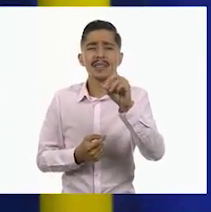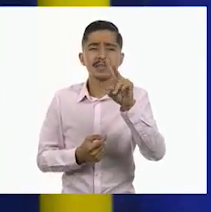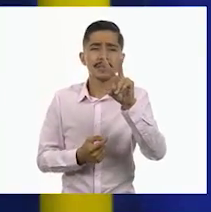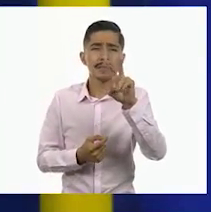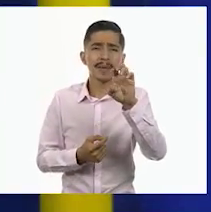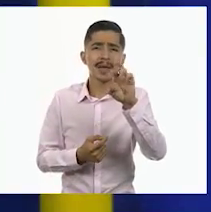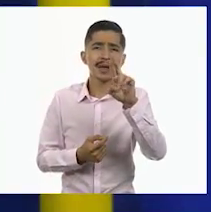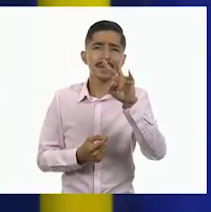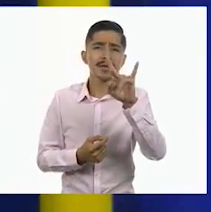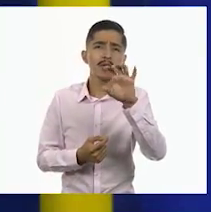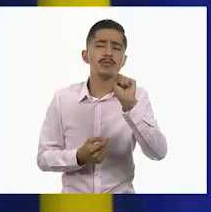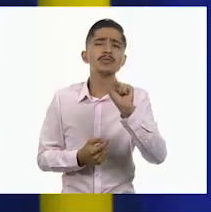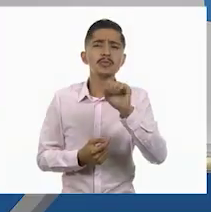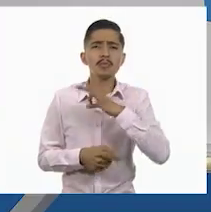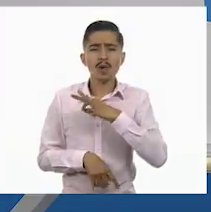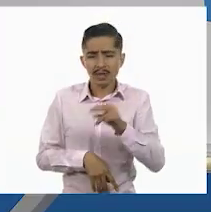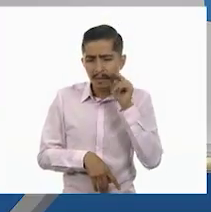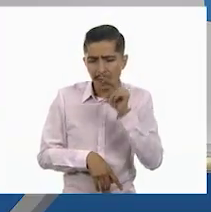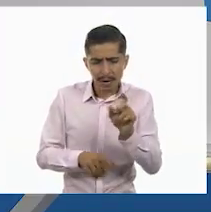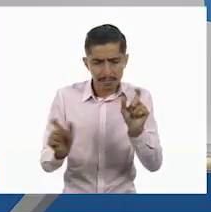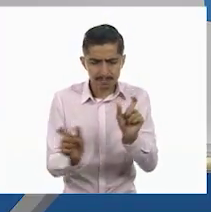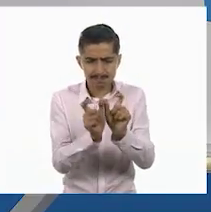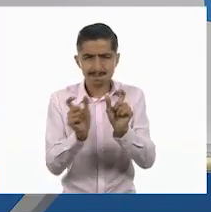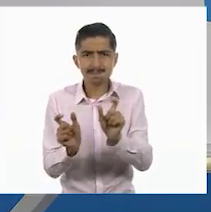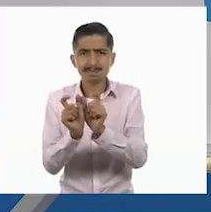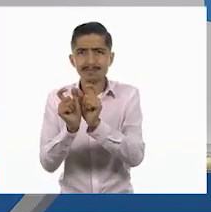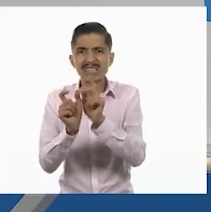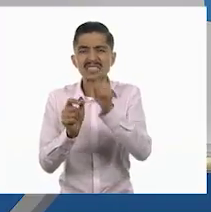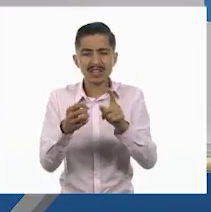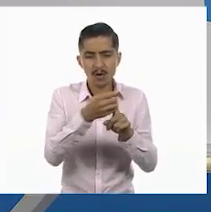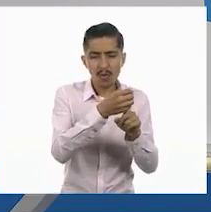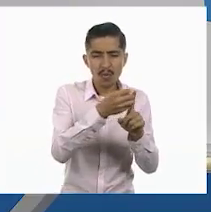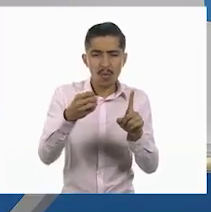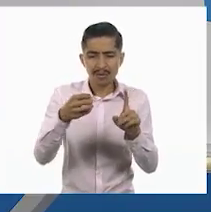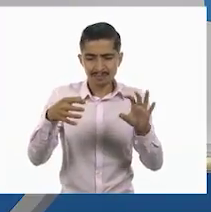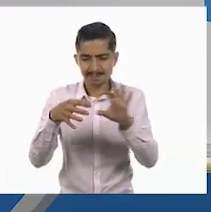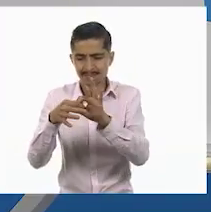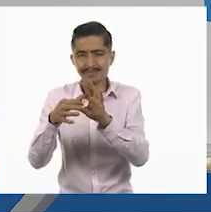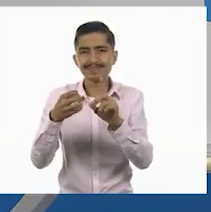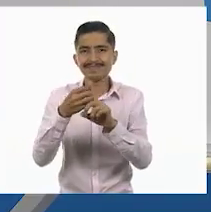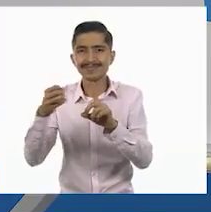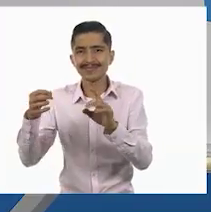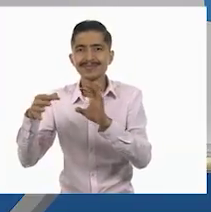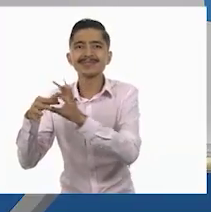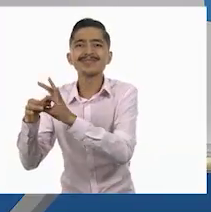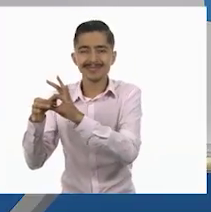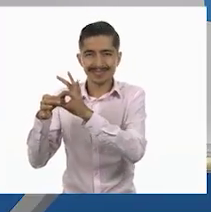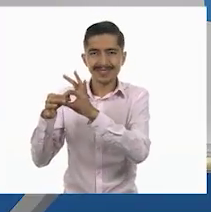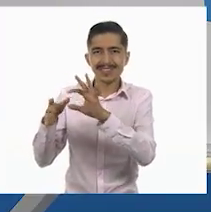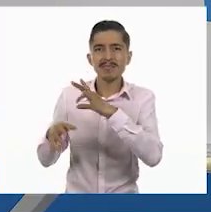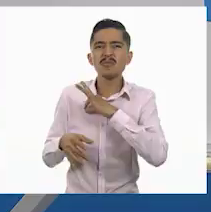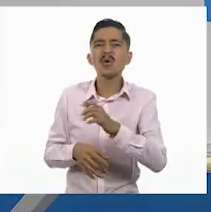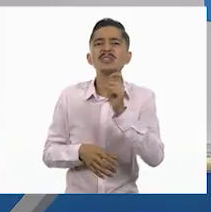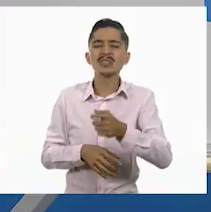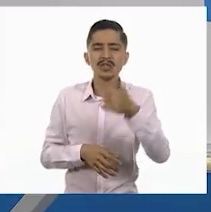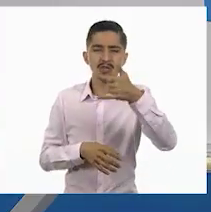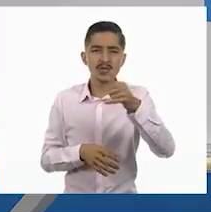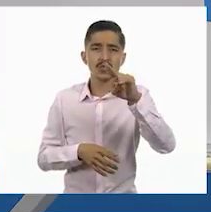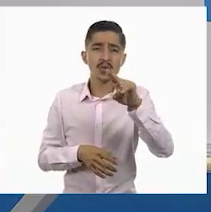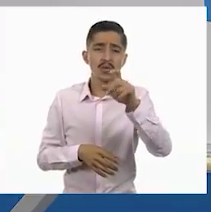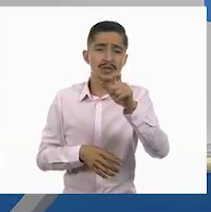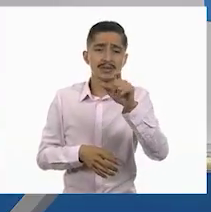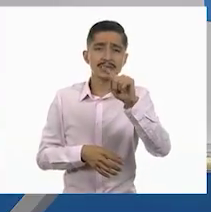lo vimos, como nos decía María, en las oraciones compuestas, Así es. que vimos que se pueden relacionar por yuxtaposición, coordinación